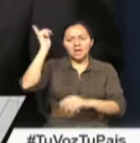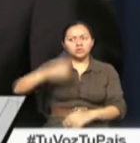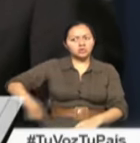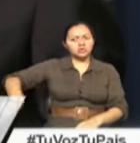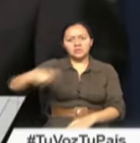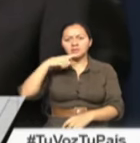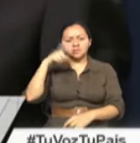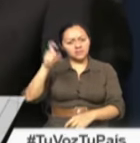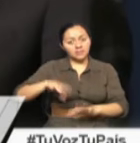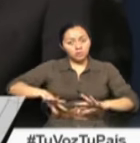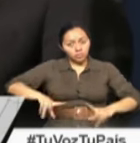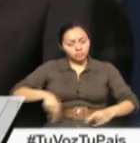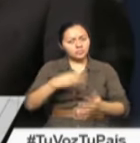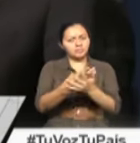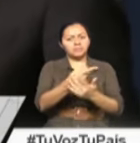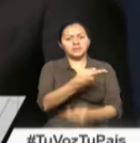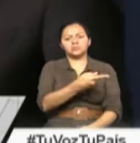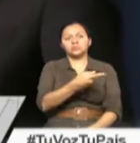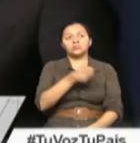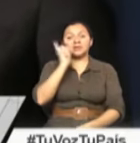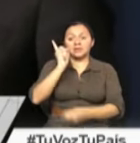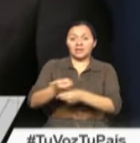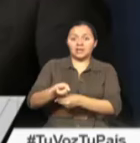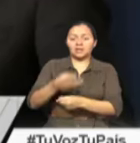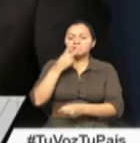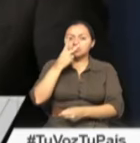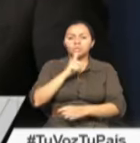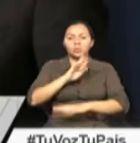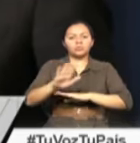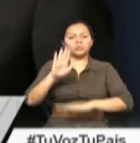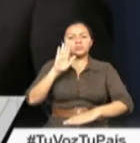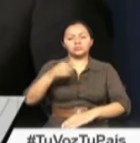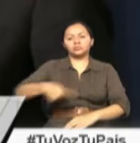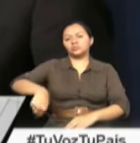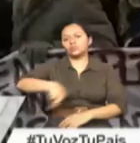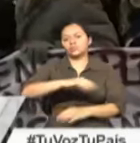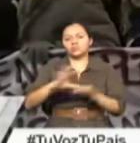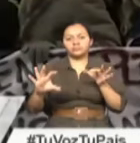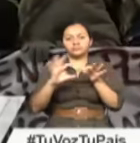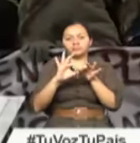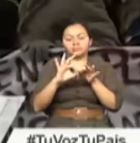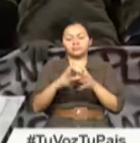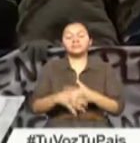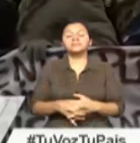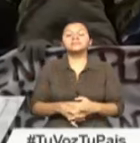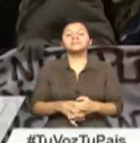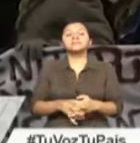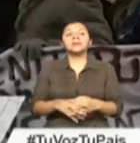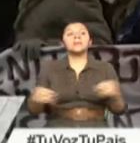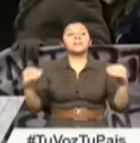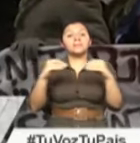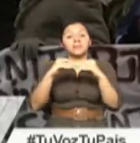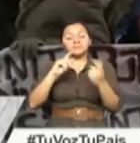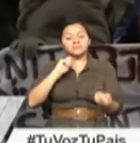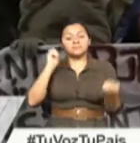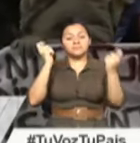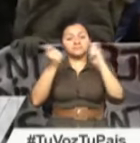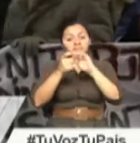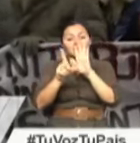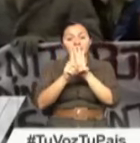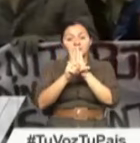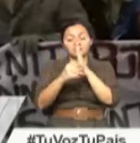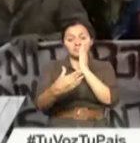derogación del decreto, aseguró que no dejará el cargo por su compromiso con el pueblo rumano. Entre otras cosas, la modificación al Código